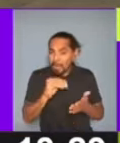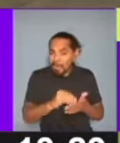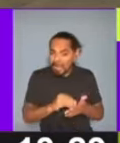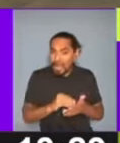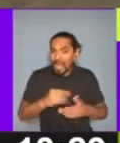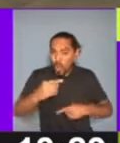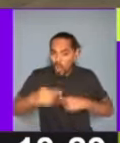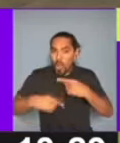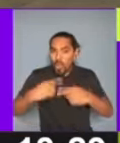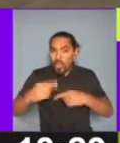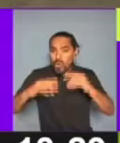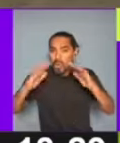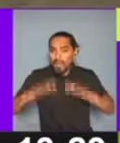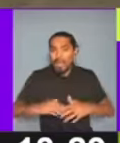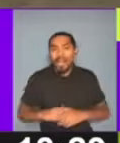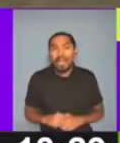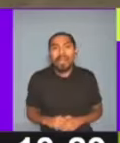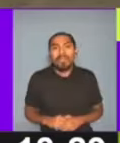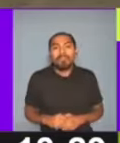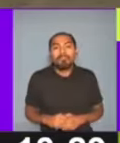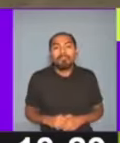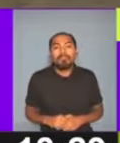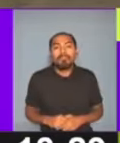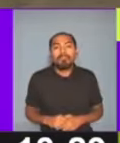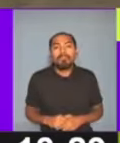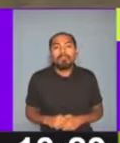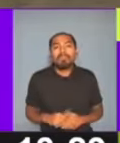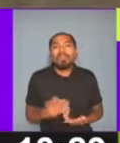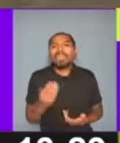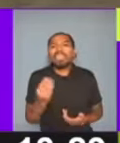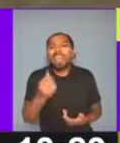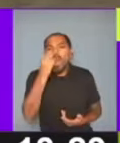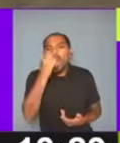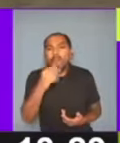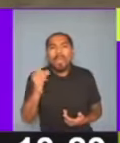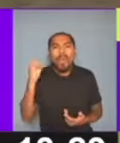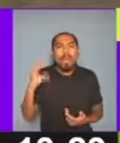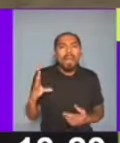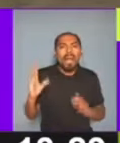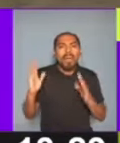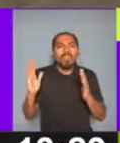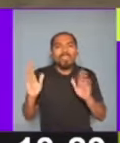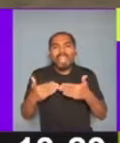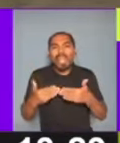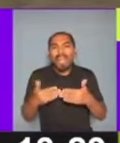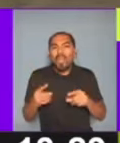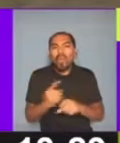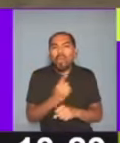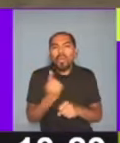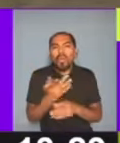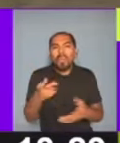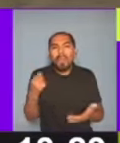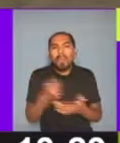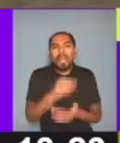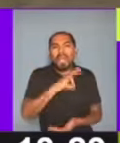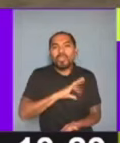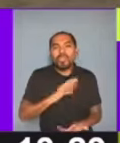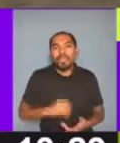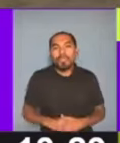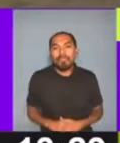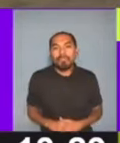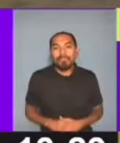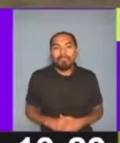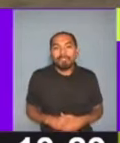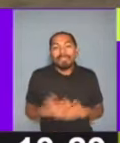hacer trámites bancarios para claro. hacer depósitos en las cuentas. Eso te iba a decir, es la única manera de poder levantar el paro con una